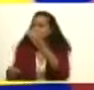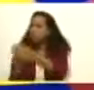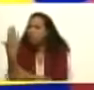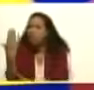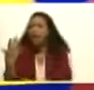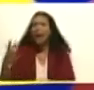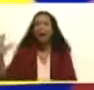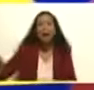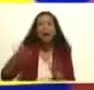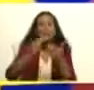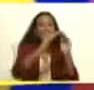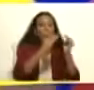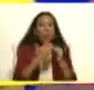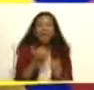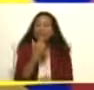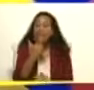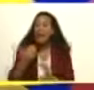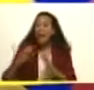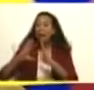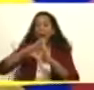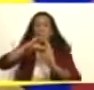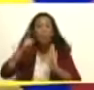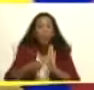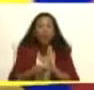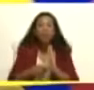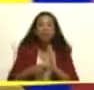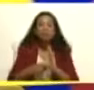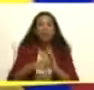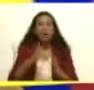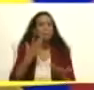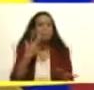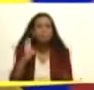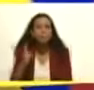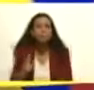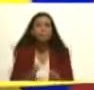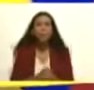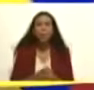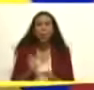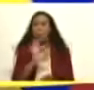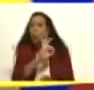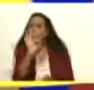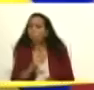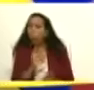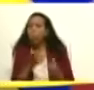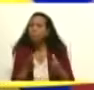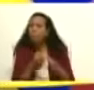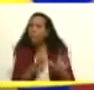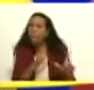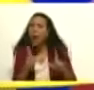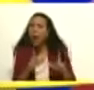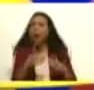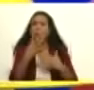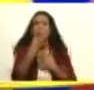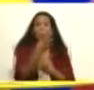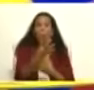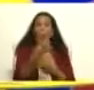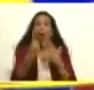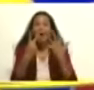casi todas las comunidades, y hasta hoy, bueno, hemos alcanzado una organización que alberga